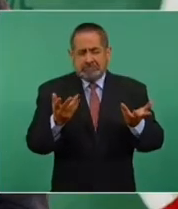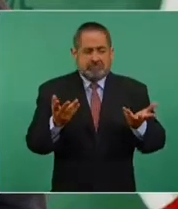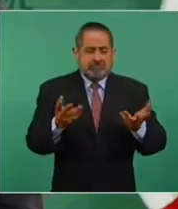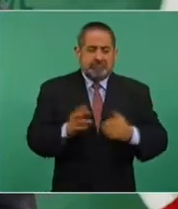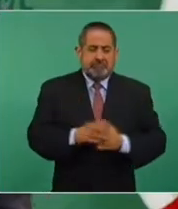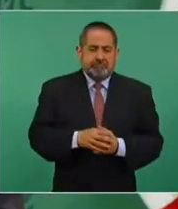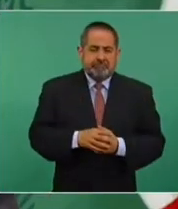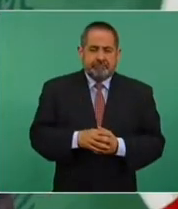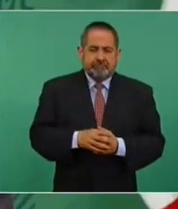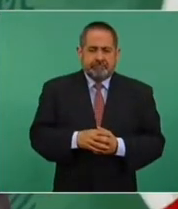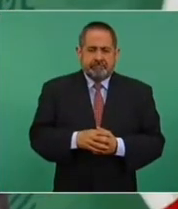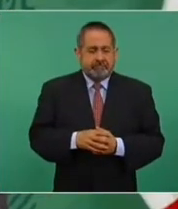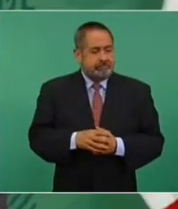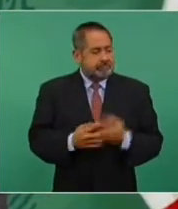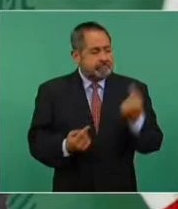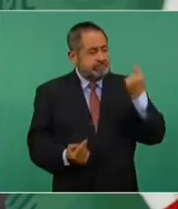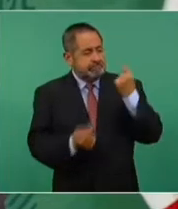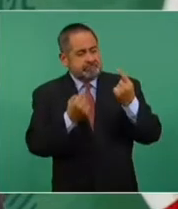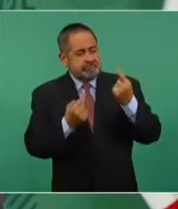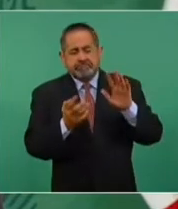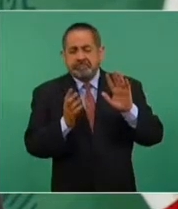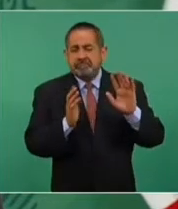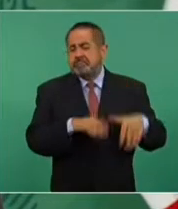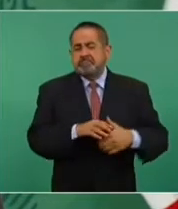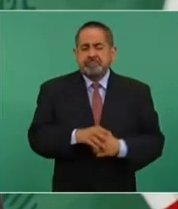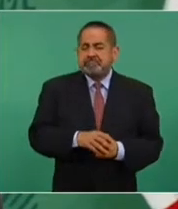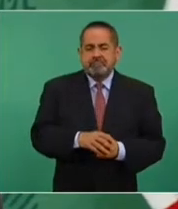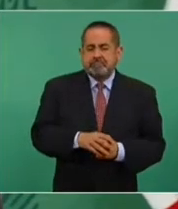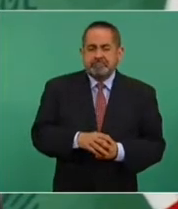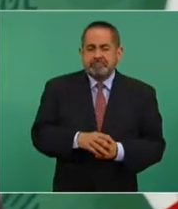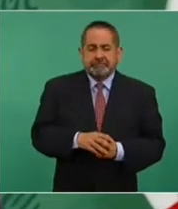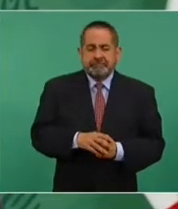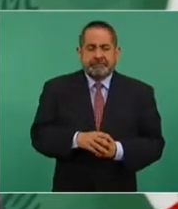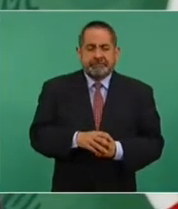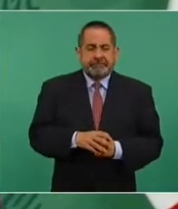pero igual que los insultos, ¿sí?